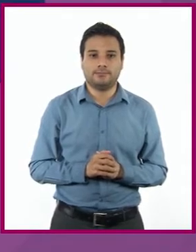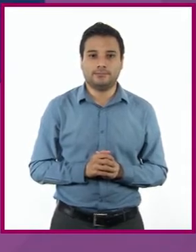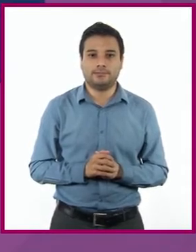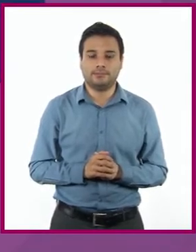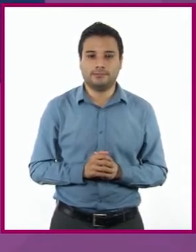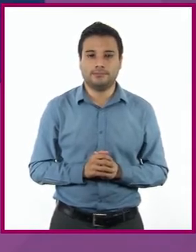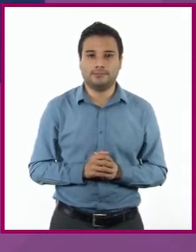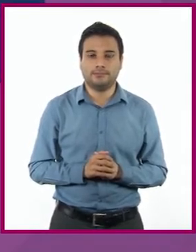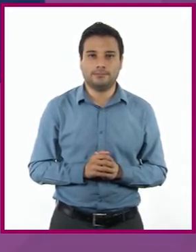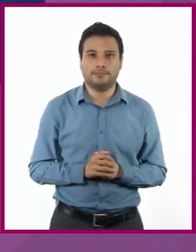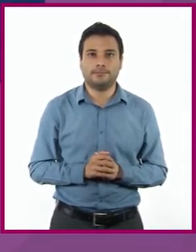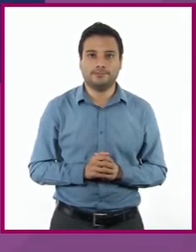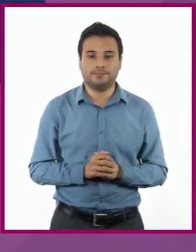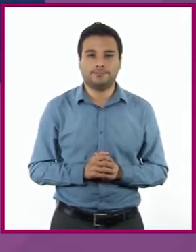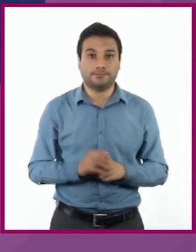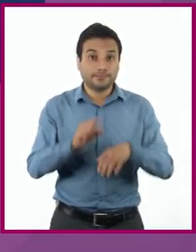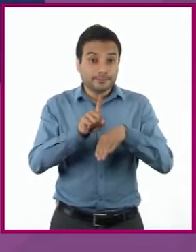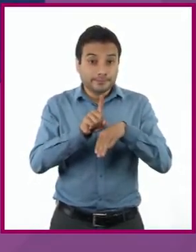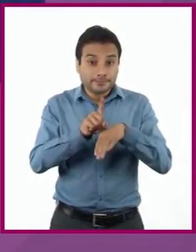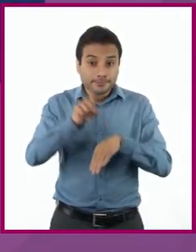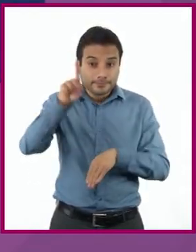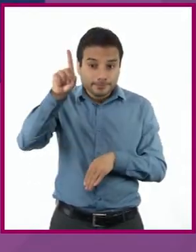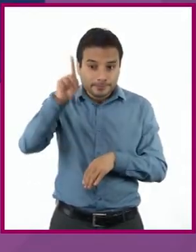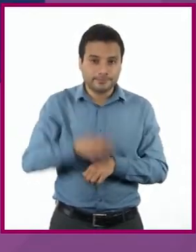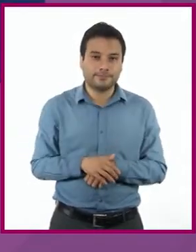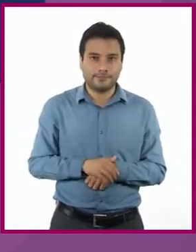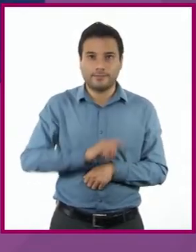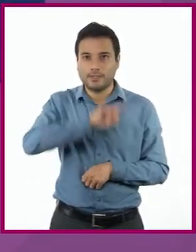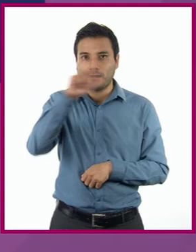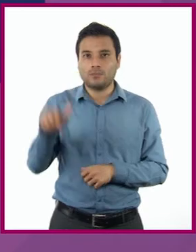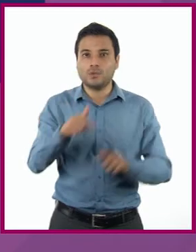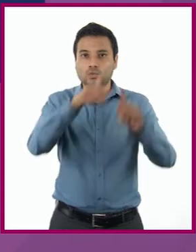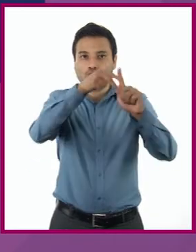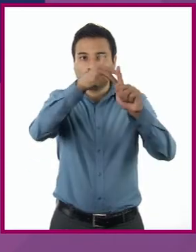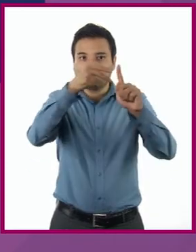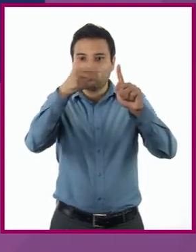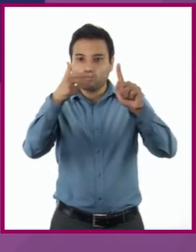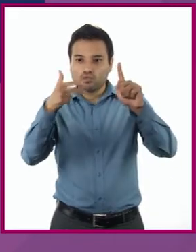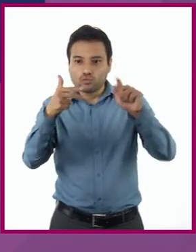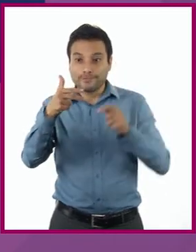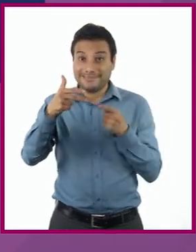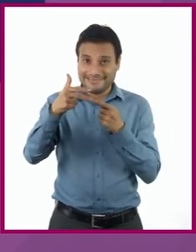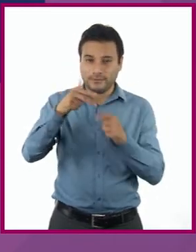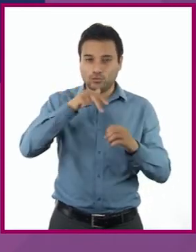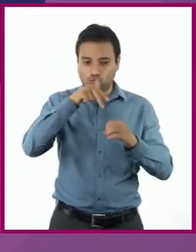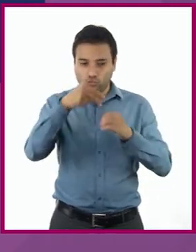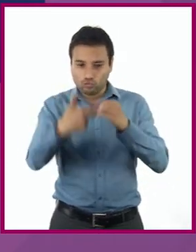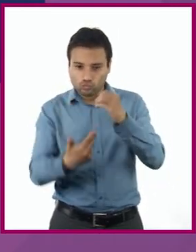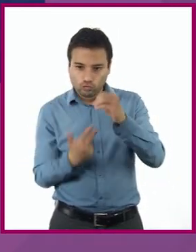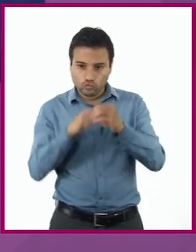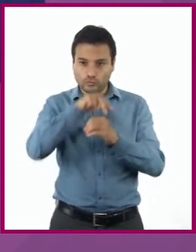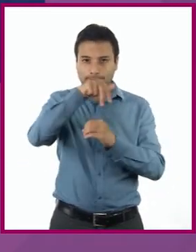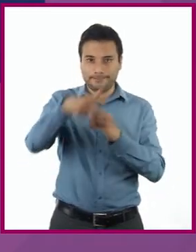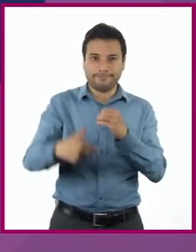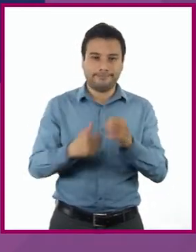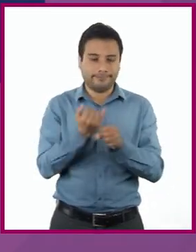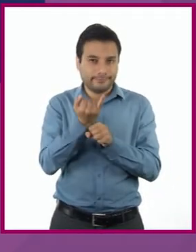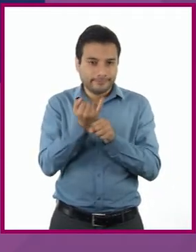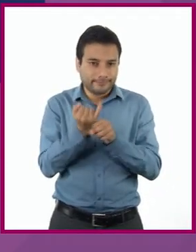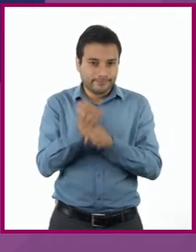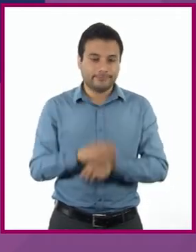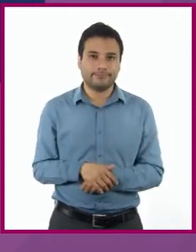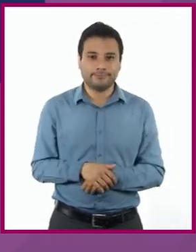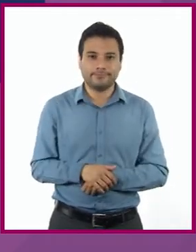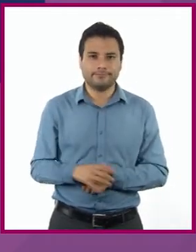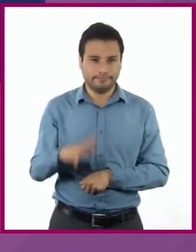Los satélites se lanzan al espacio por medio de un cohete y están programados para seguir una ruta según la tarea que vayan a cumplir. Tienen